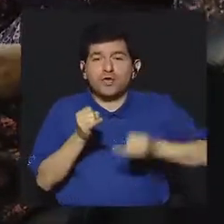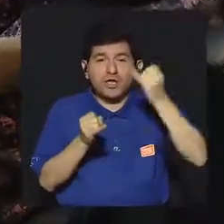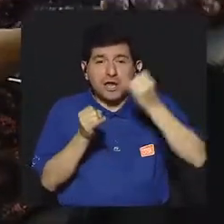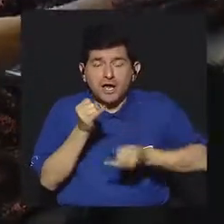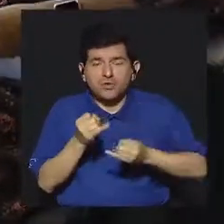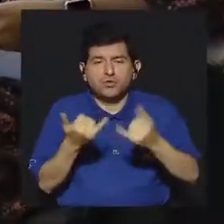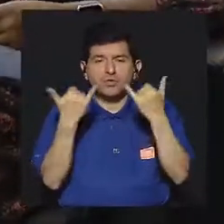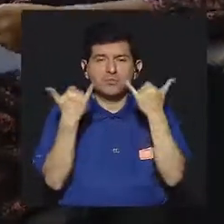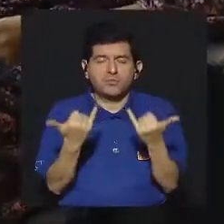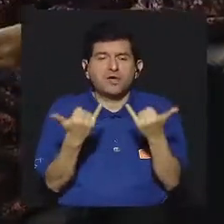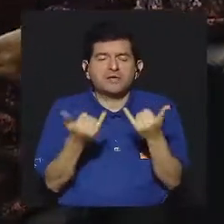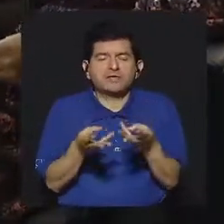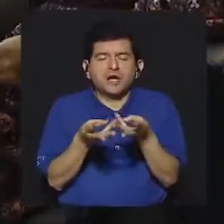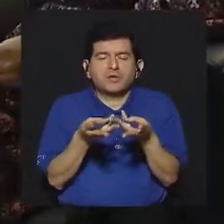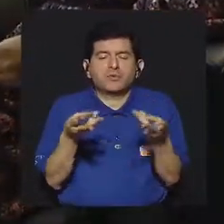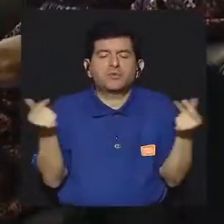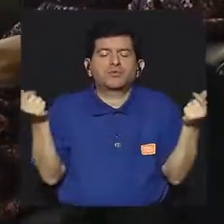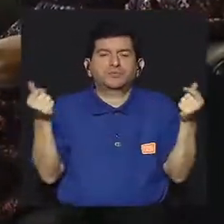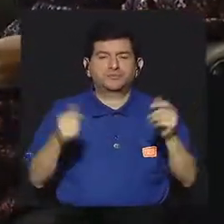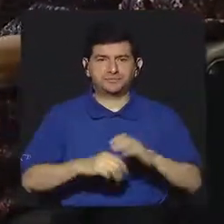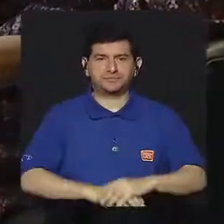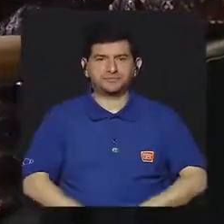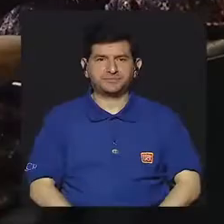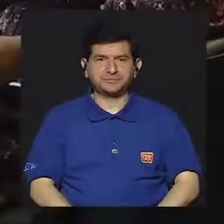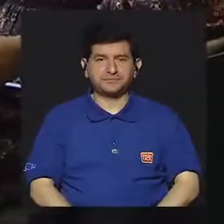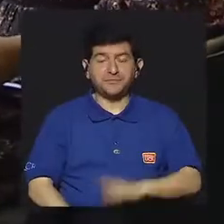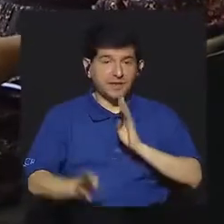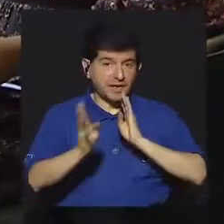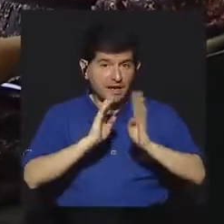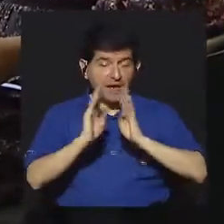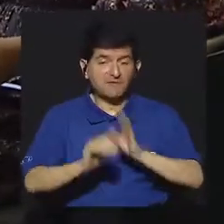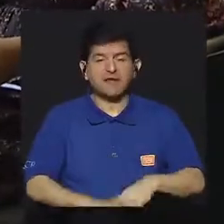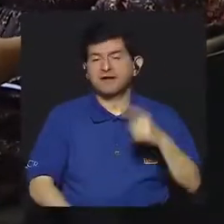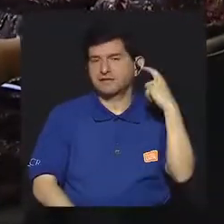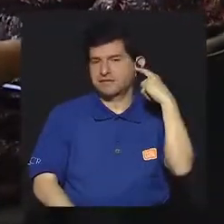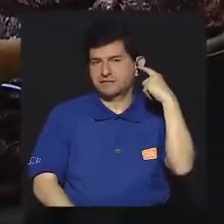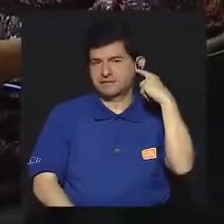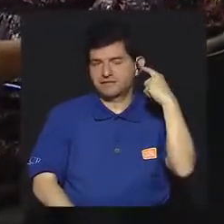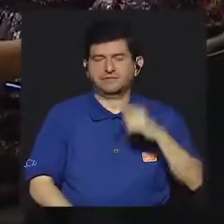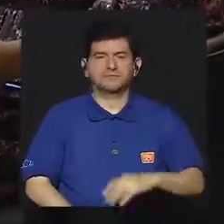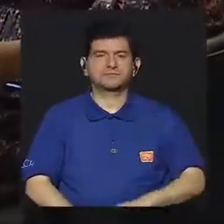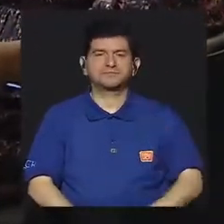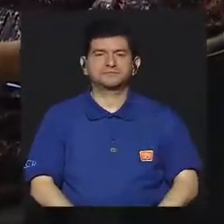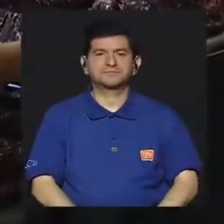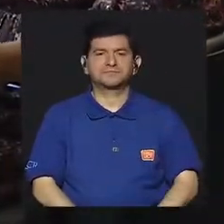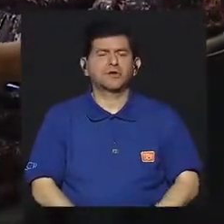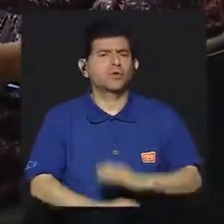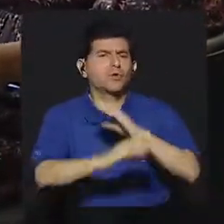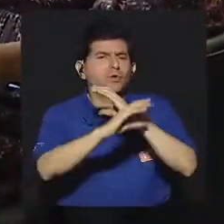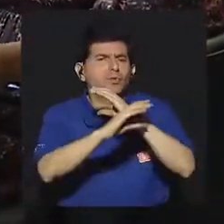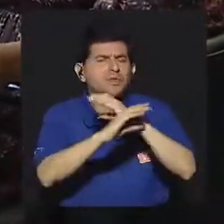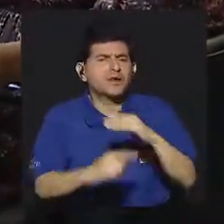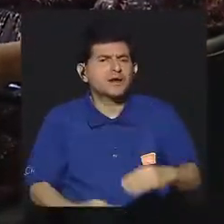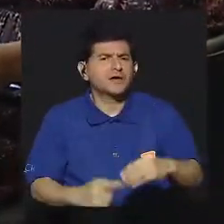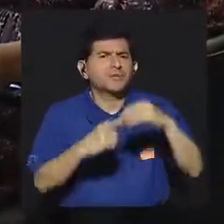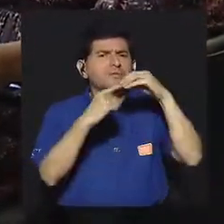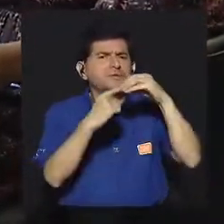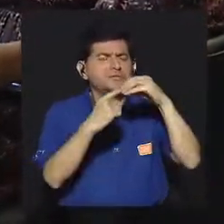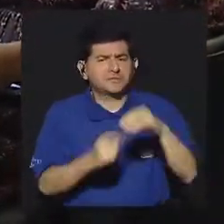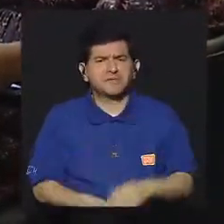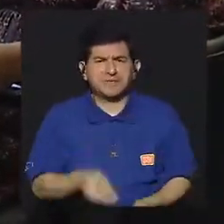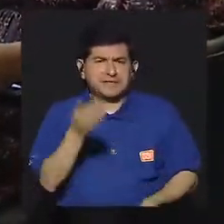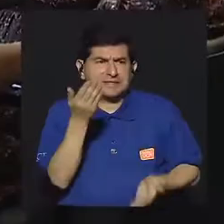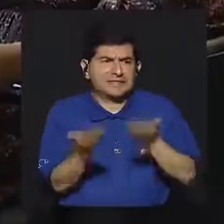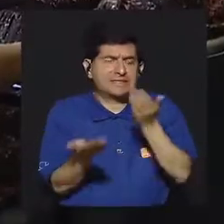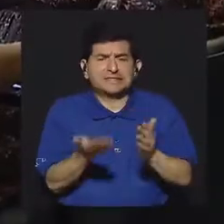el último en desaparecer, ¿verdad? Y es que vamos a hablar de la audición. ¿Cómo cuidarlo principalmente